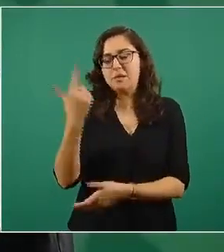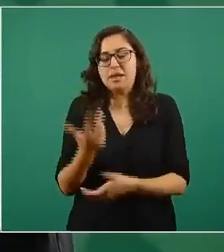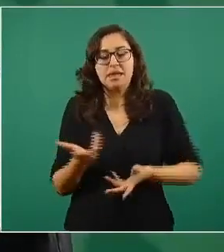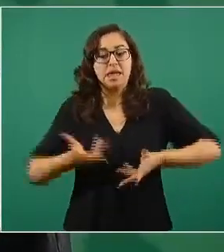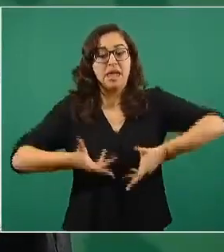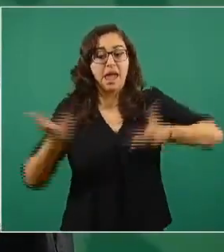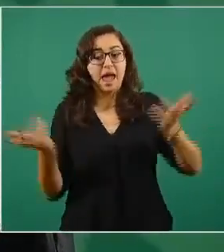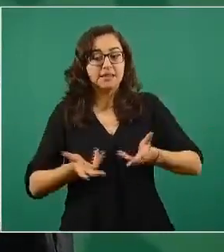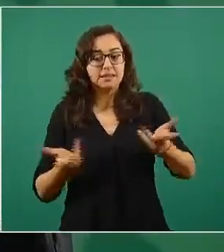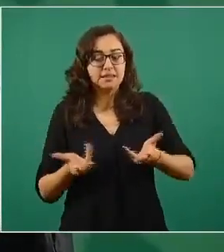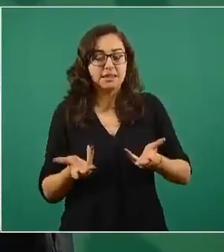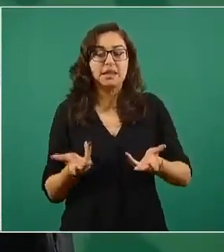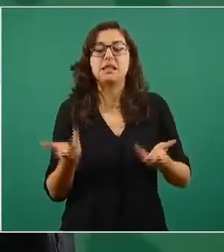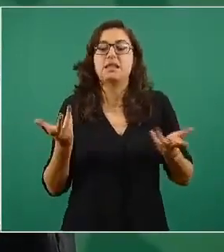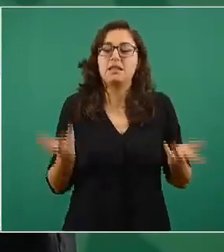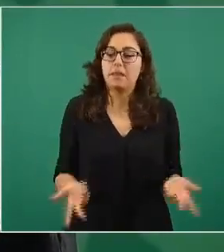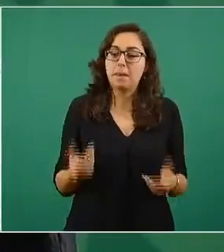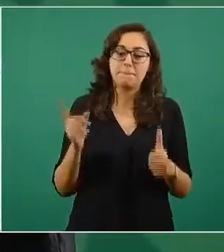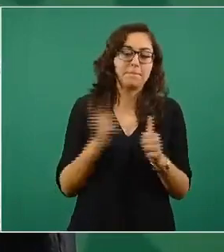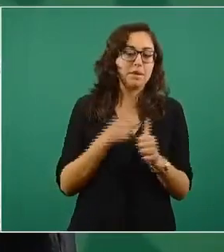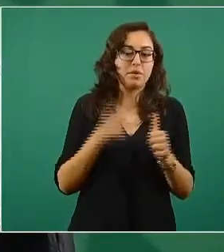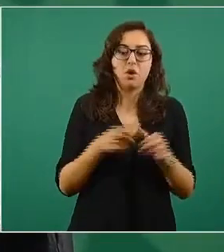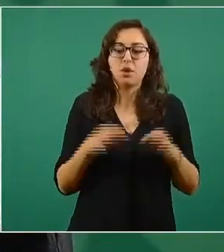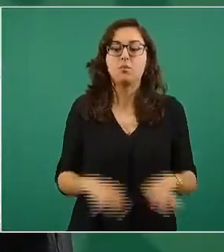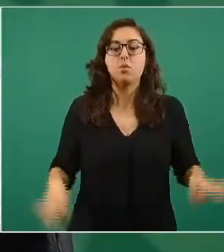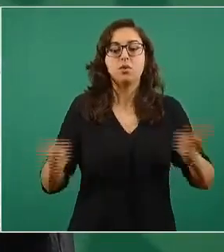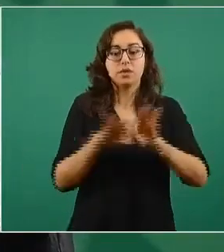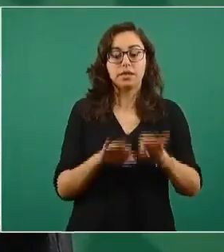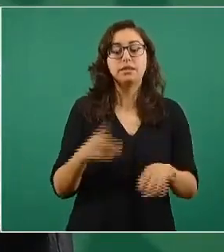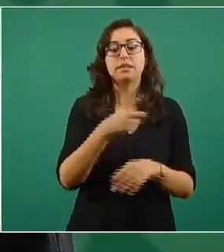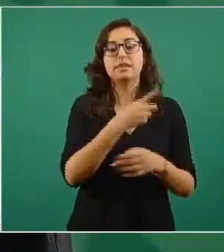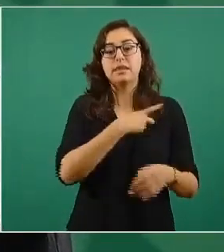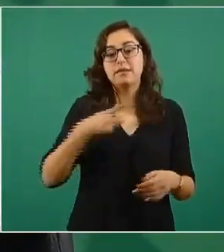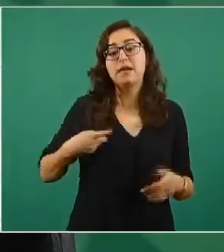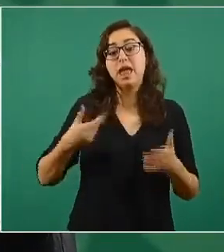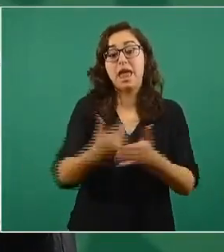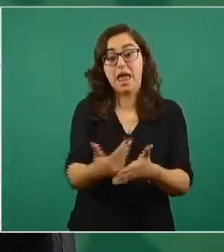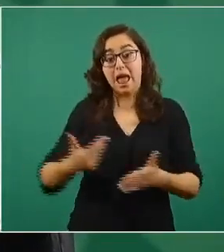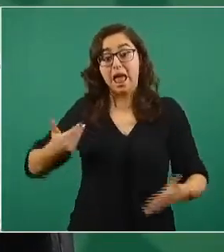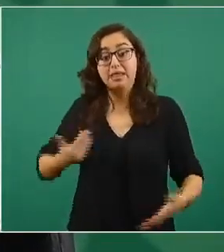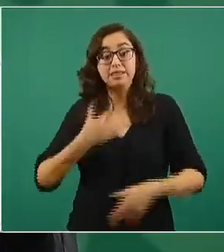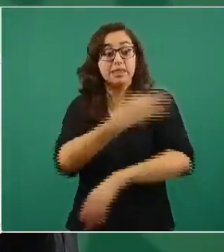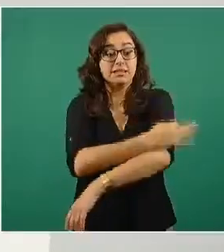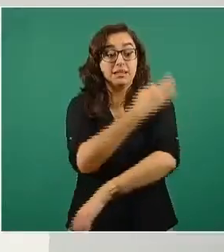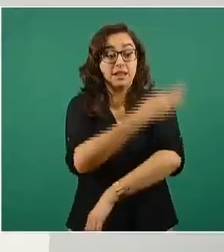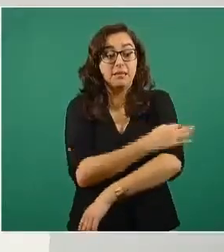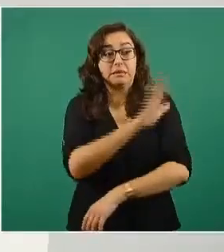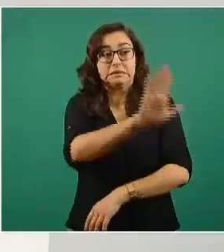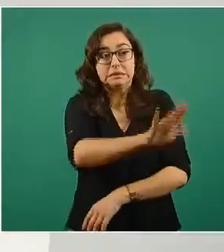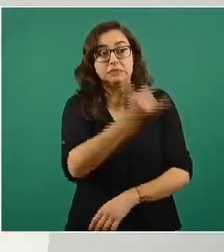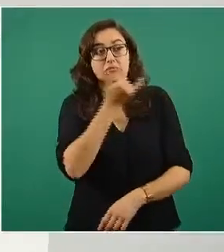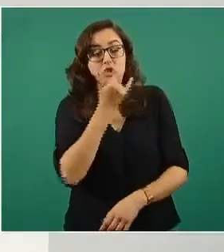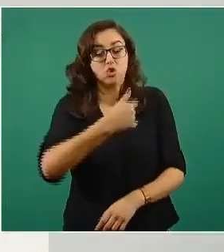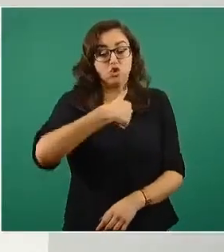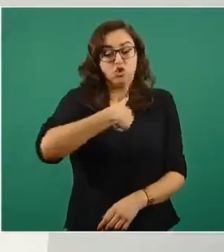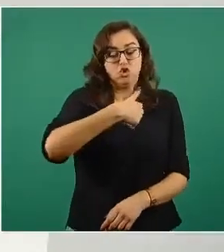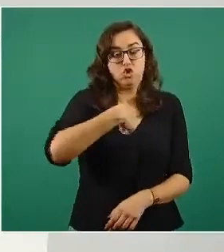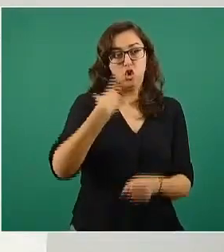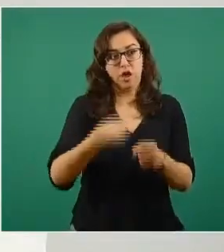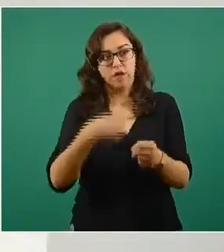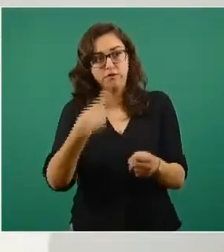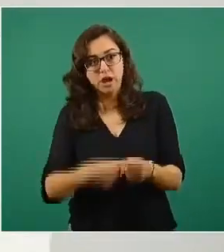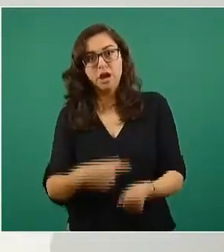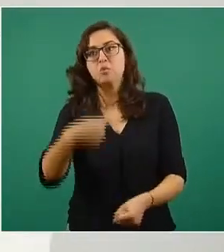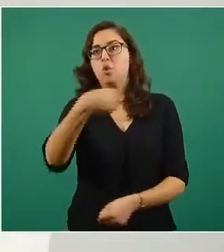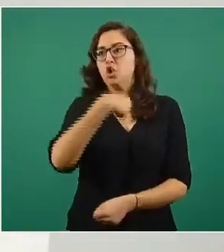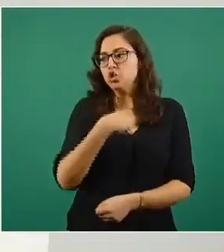como lo comenta el doctor López-Gatell, lo principal es documentarlo, es decirlo en el momento en que se va a recibir la